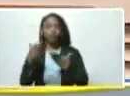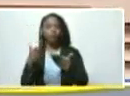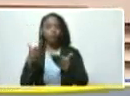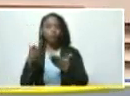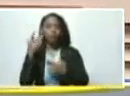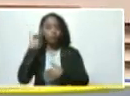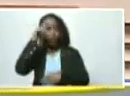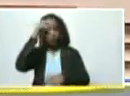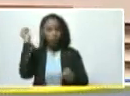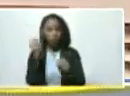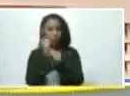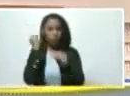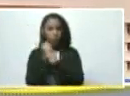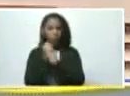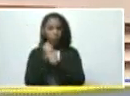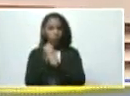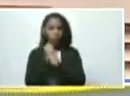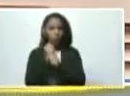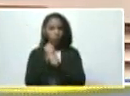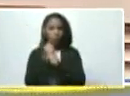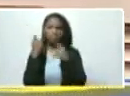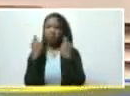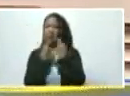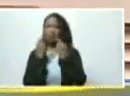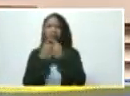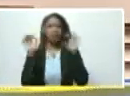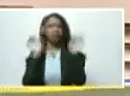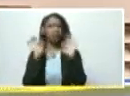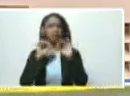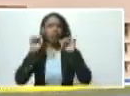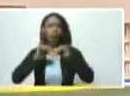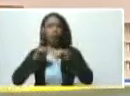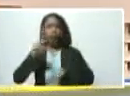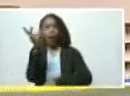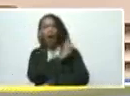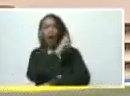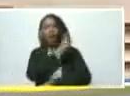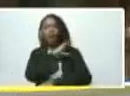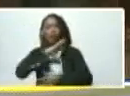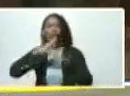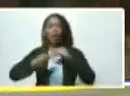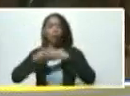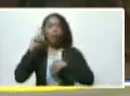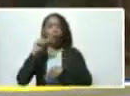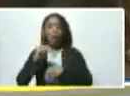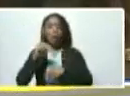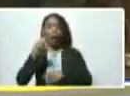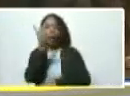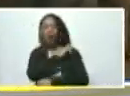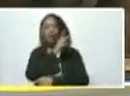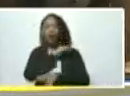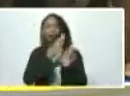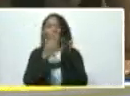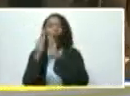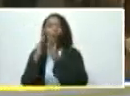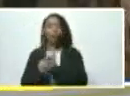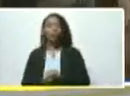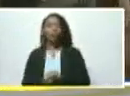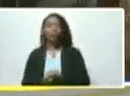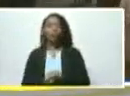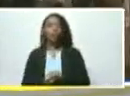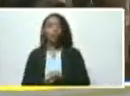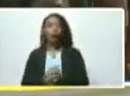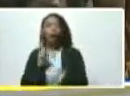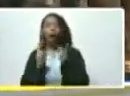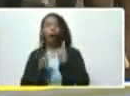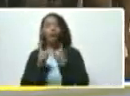están trabajando sin pelea. Aquí el jefe del CLAP también está con el jefe de la comunidad, a